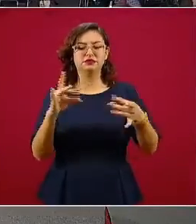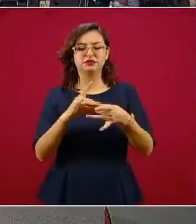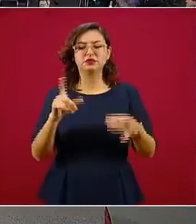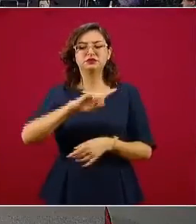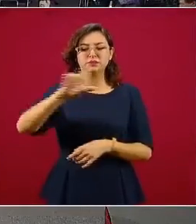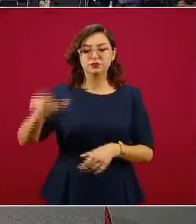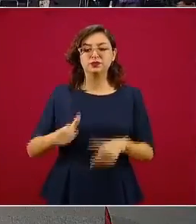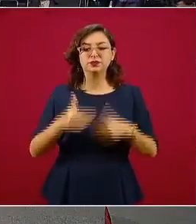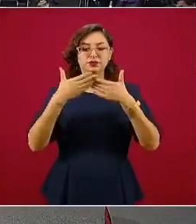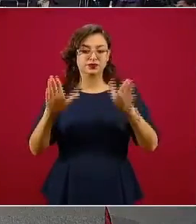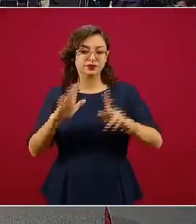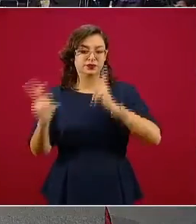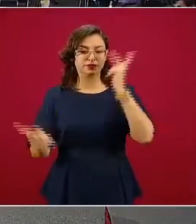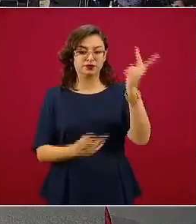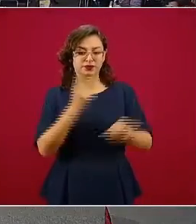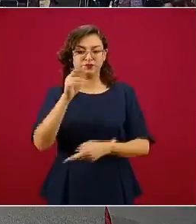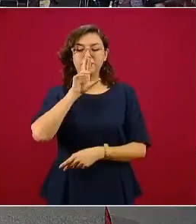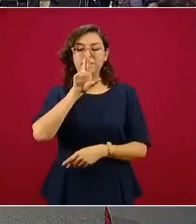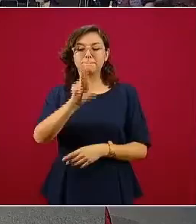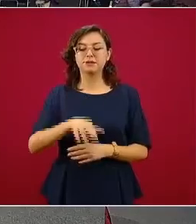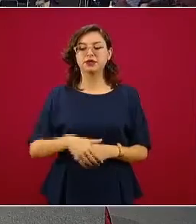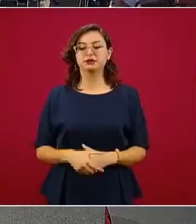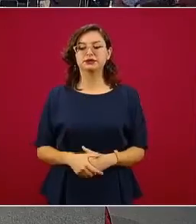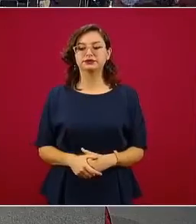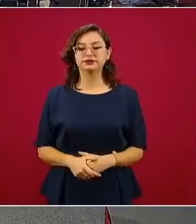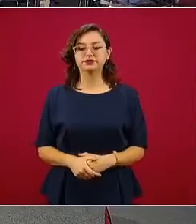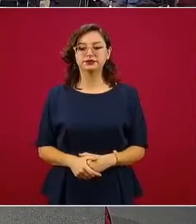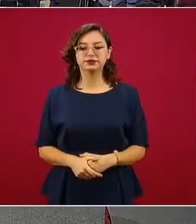para preguntas y respuestas.